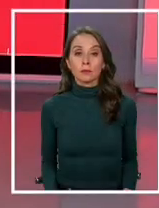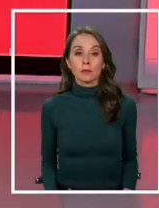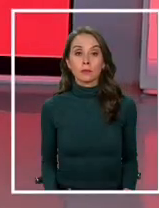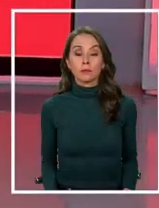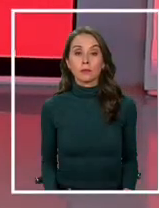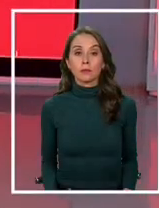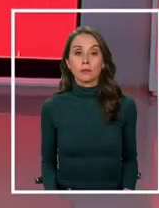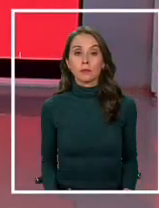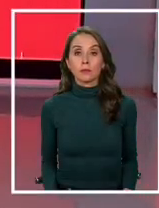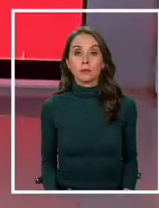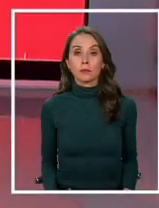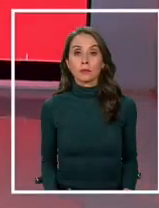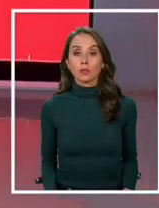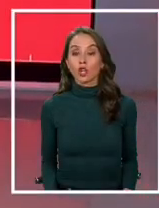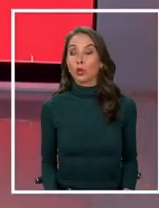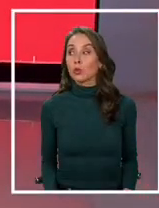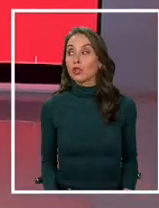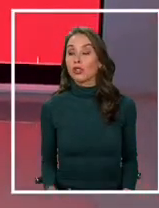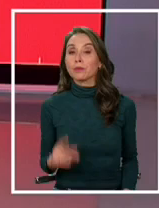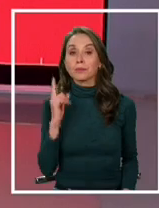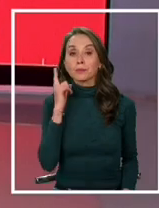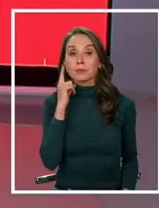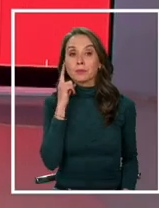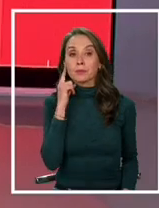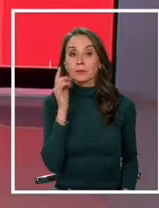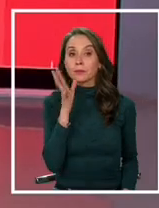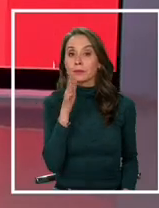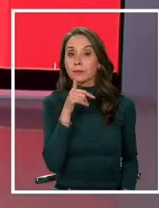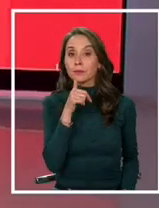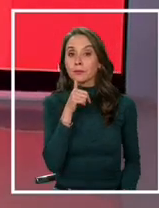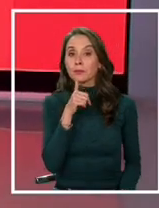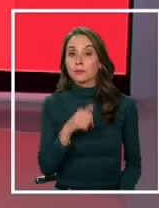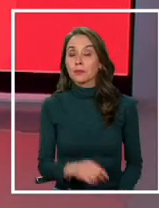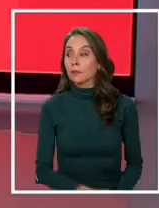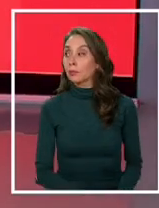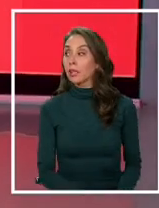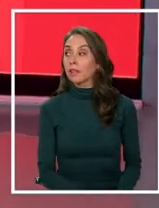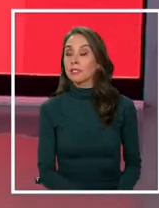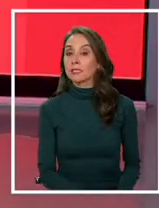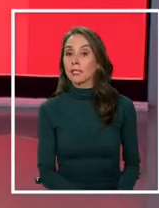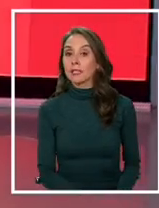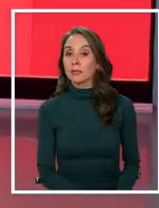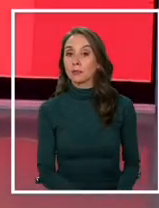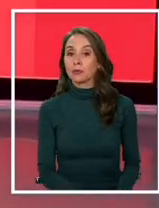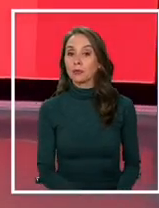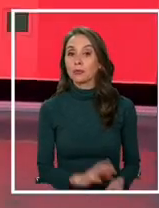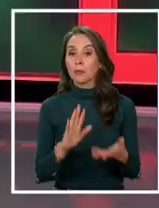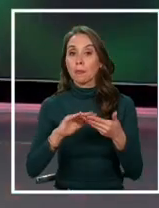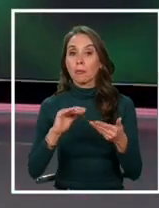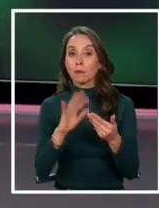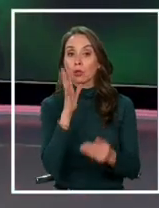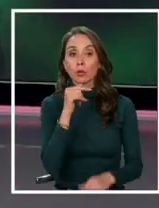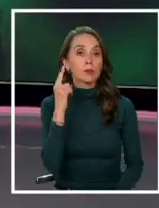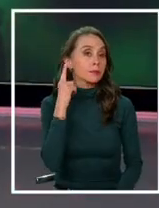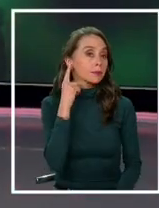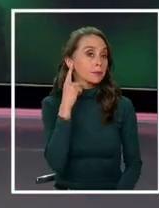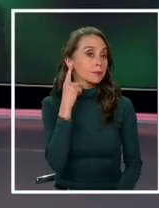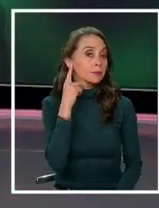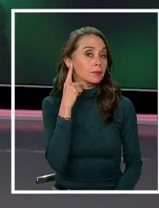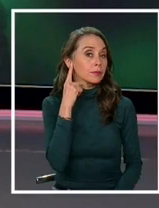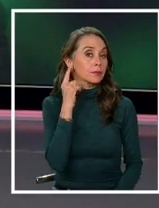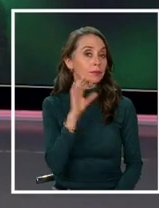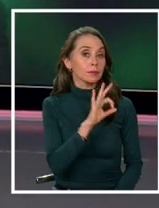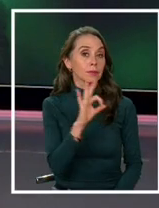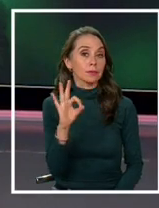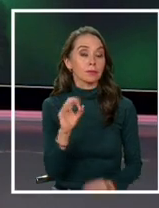Qué tal cómo están Buenas noches bienvenidas Bienvenidos a las noticias en esta jornada en la cual el gobierno presentó finalmente una querella por homicidio por el asesinato de segundo